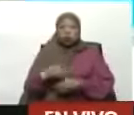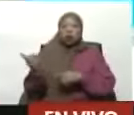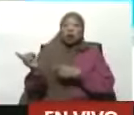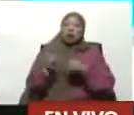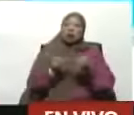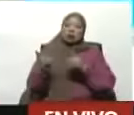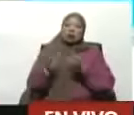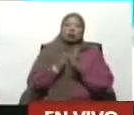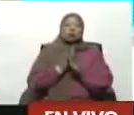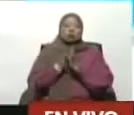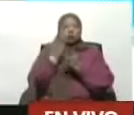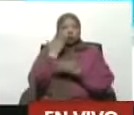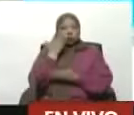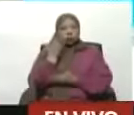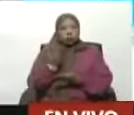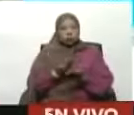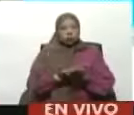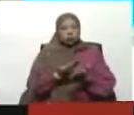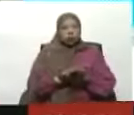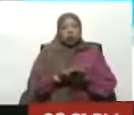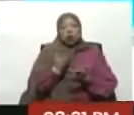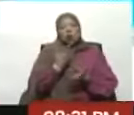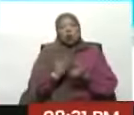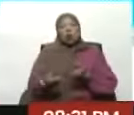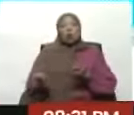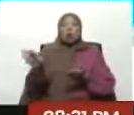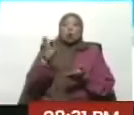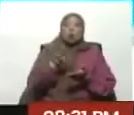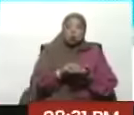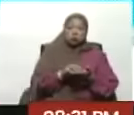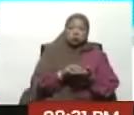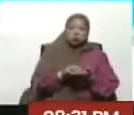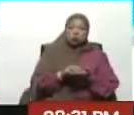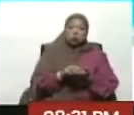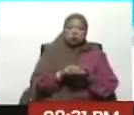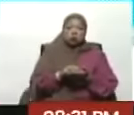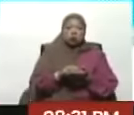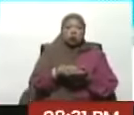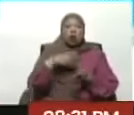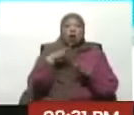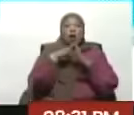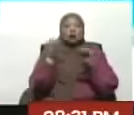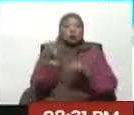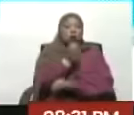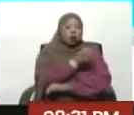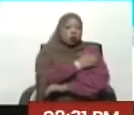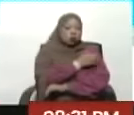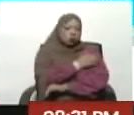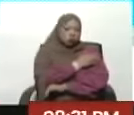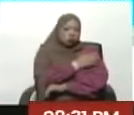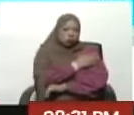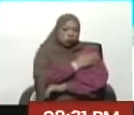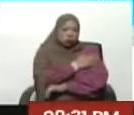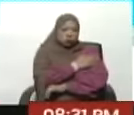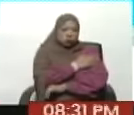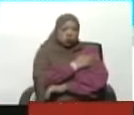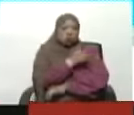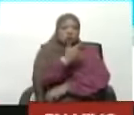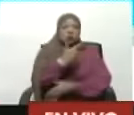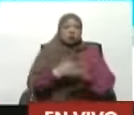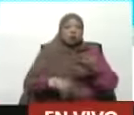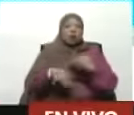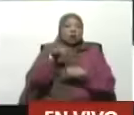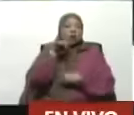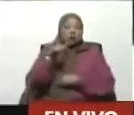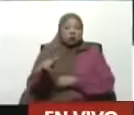hágale llegar otra vez más, una vez más, a toda la oposición. Esta